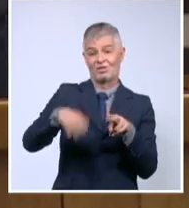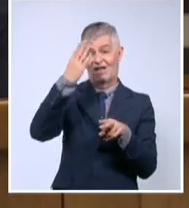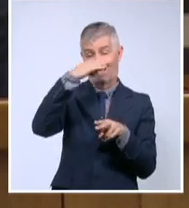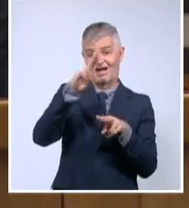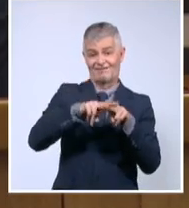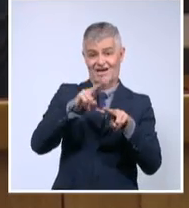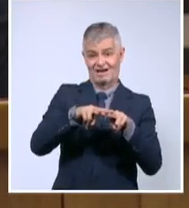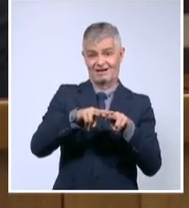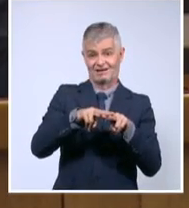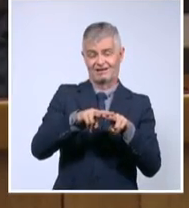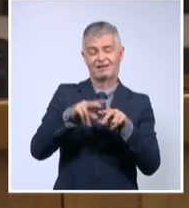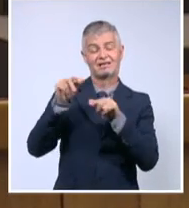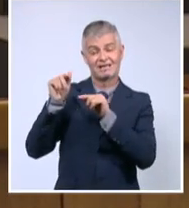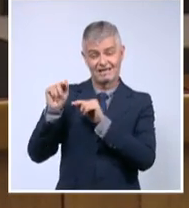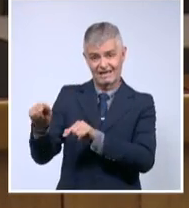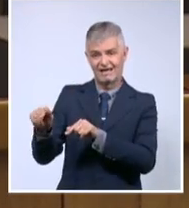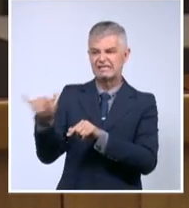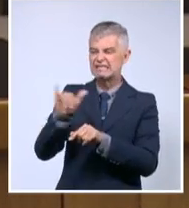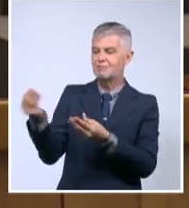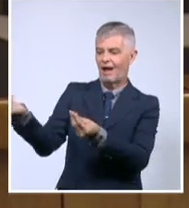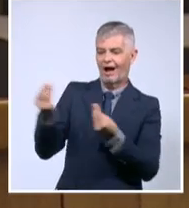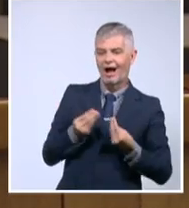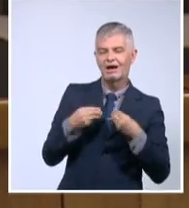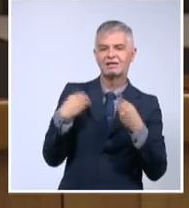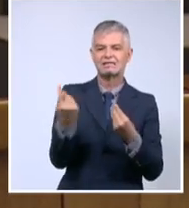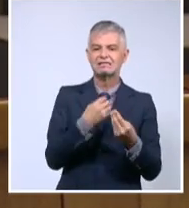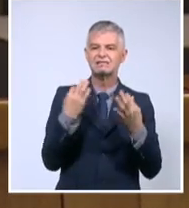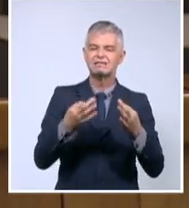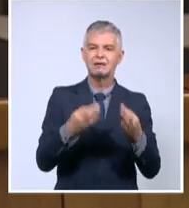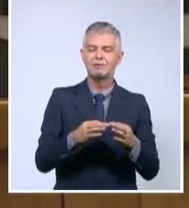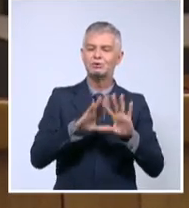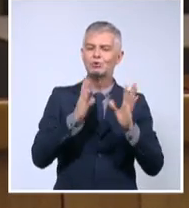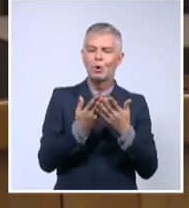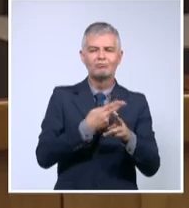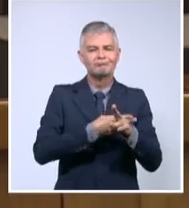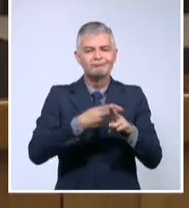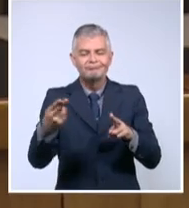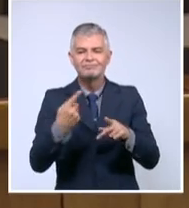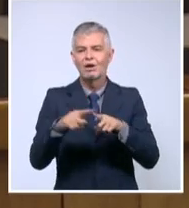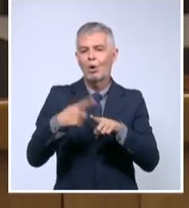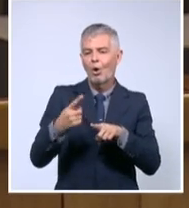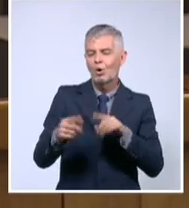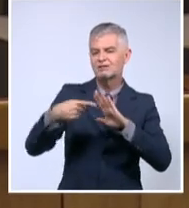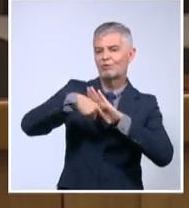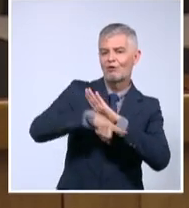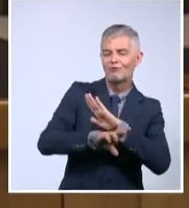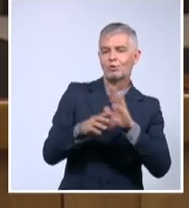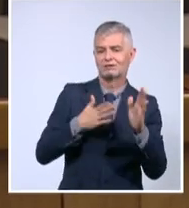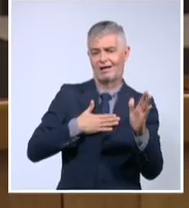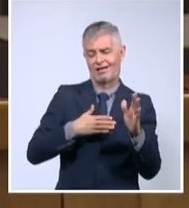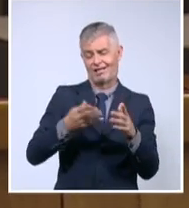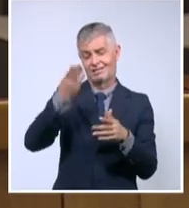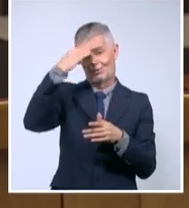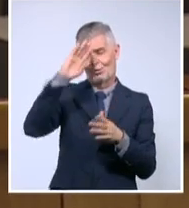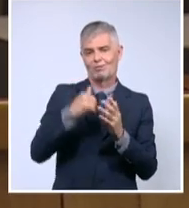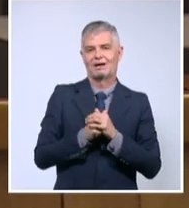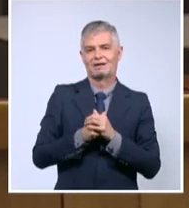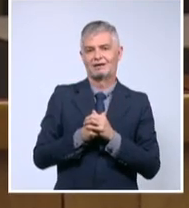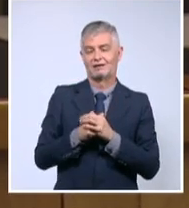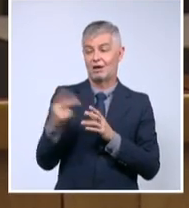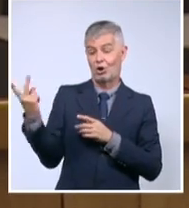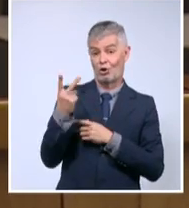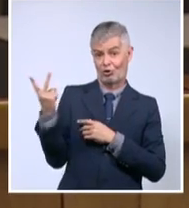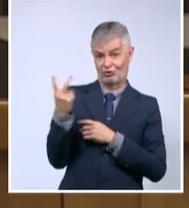el caudal infinito de la intelectualidad cubana de la que se nutría su inolvidable oratoria. Ellos nos